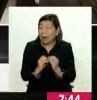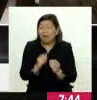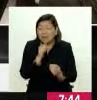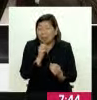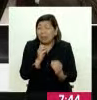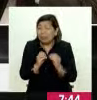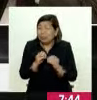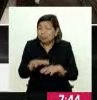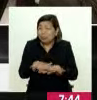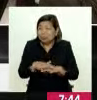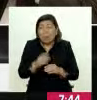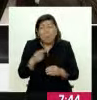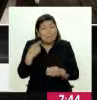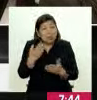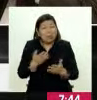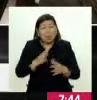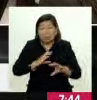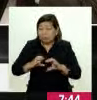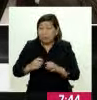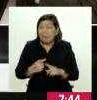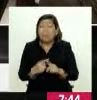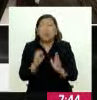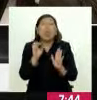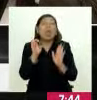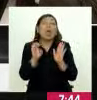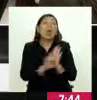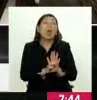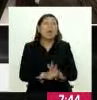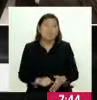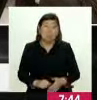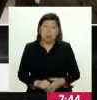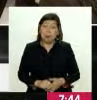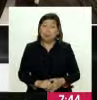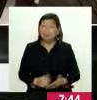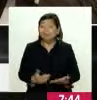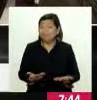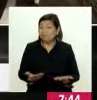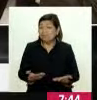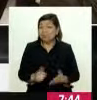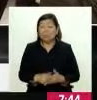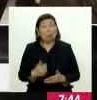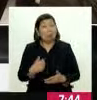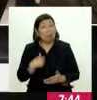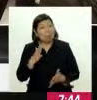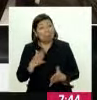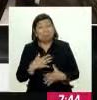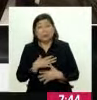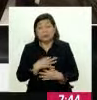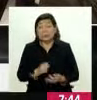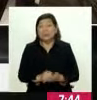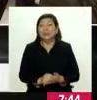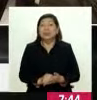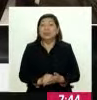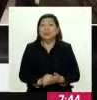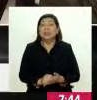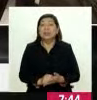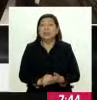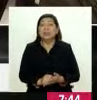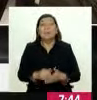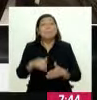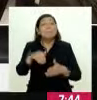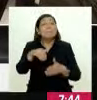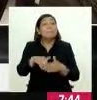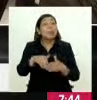hacer, electoral y políticamente hablando, ¿no? Por ejemplo, a mí me parece interesantísimo la opción de la